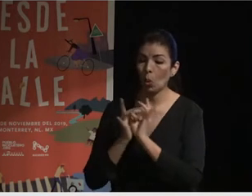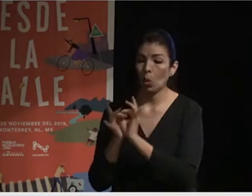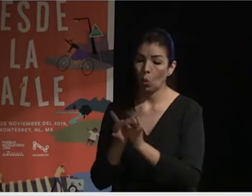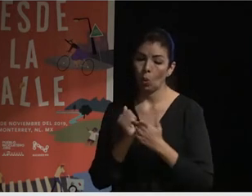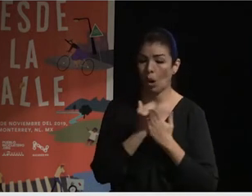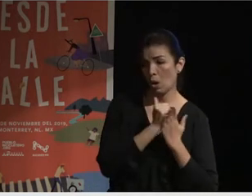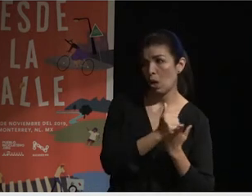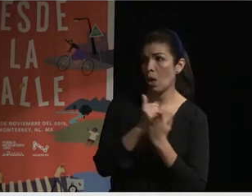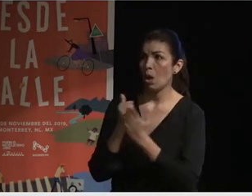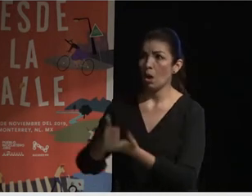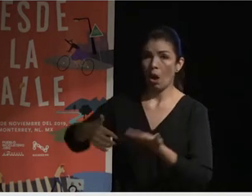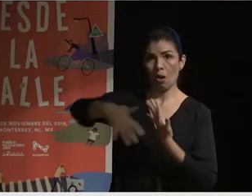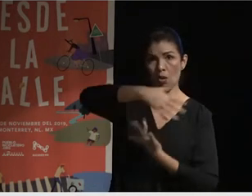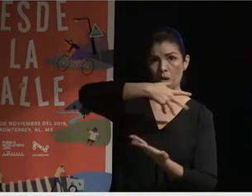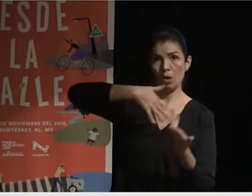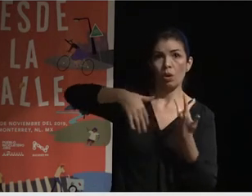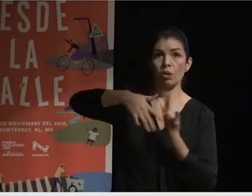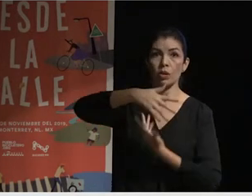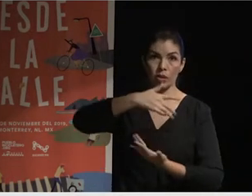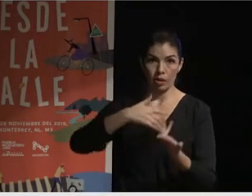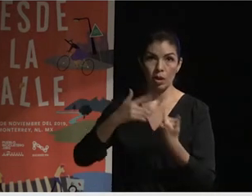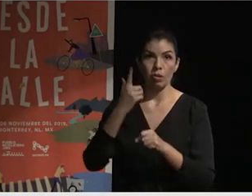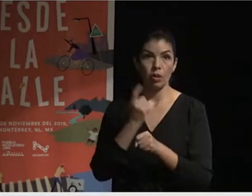comenzar después a crear en conjunto.